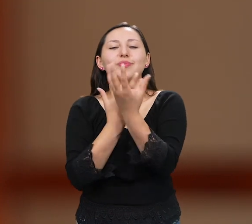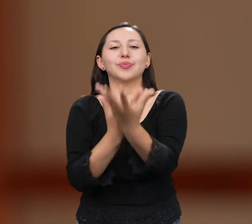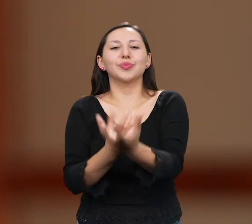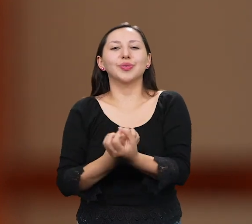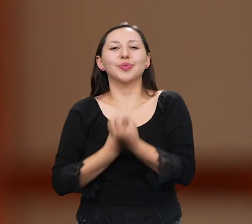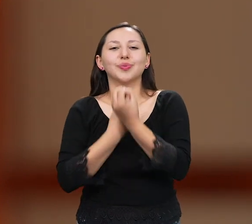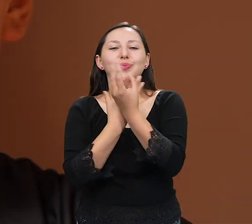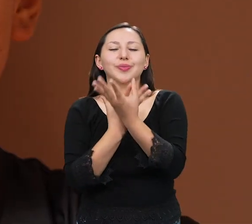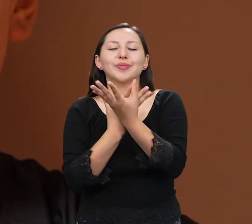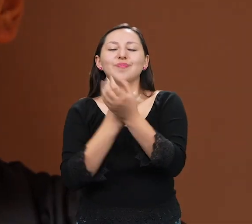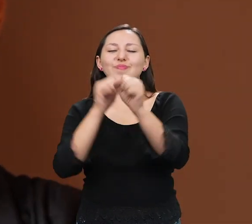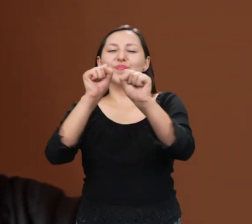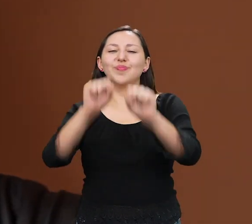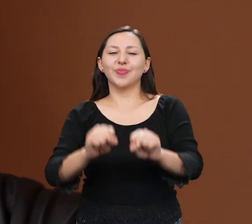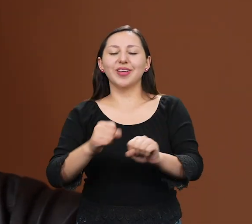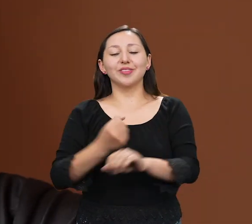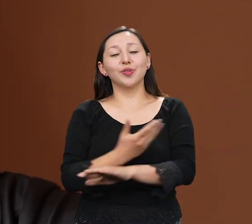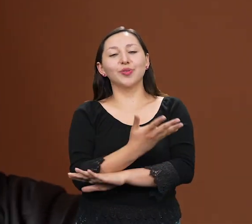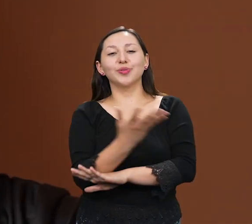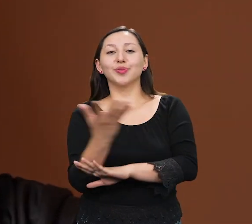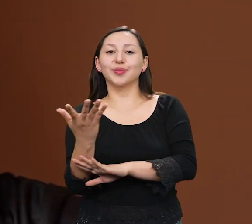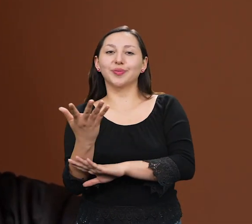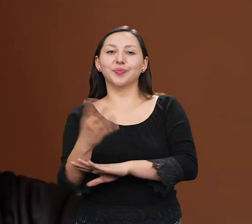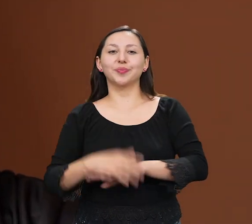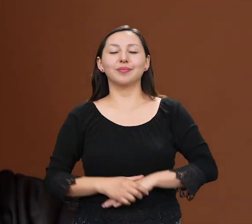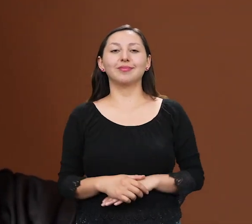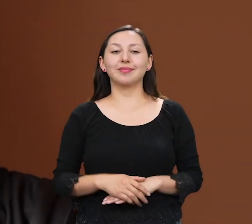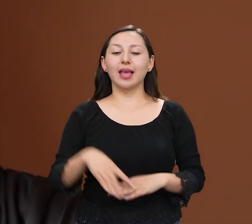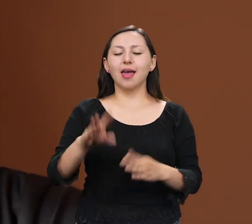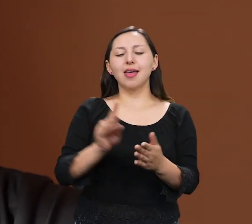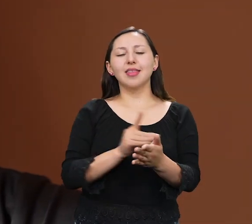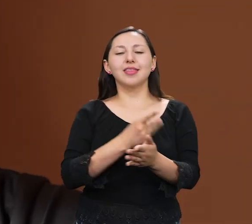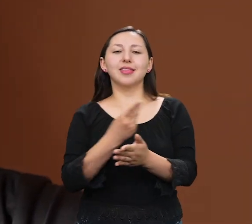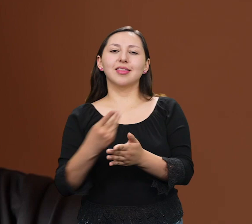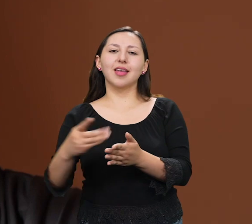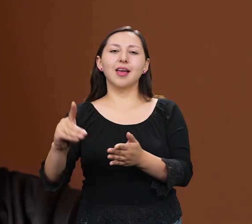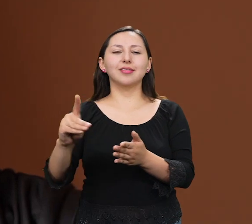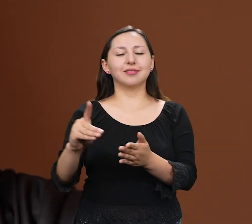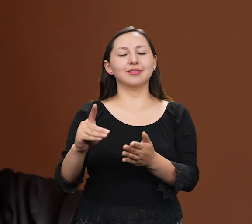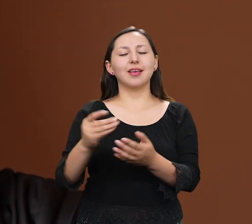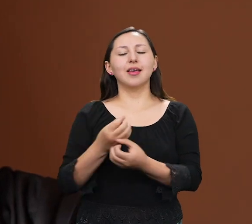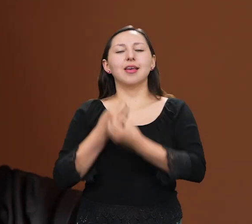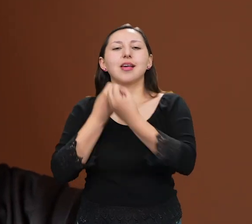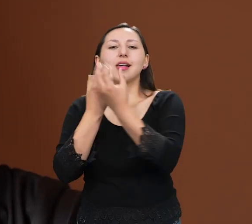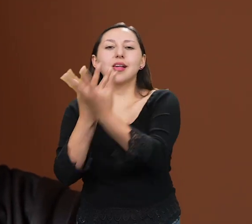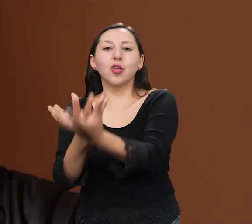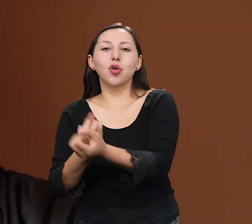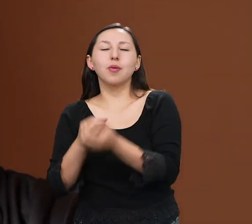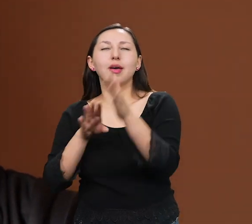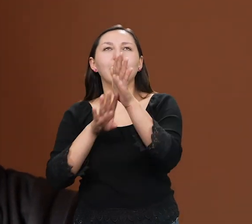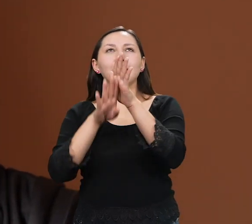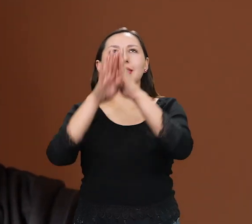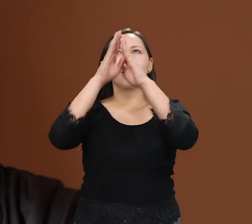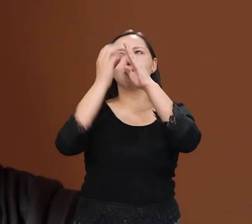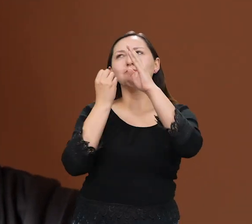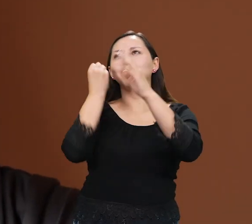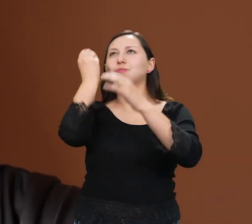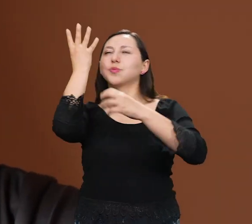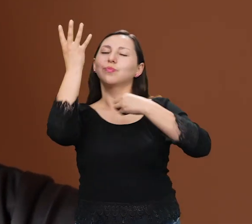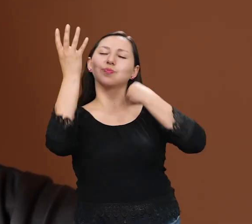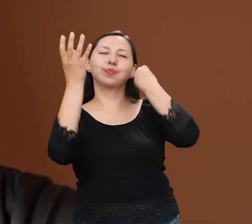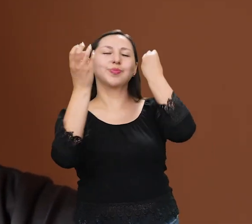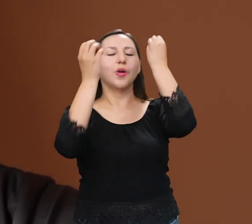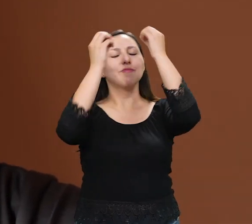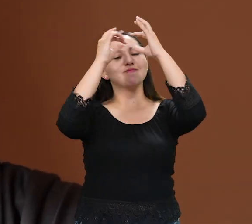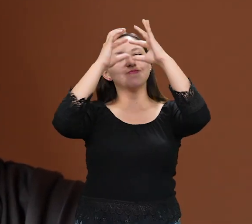que lo hagas. Deberían hacer danza porque la danza te enseña a expresarte, te enseña a desarrollar tu creatividad, a ser muy,